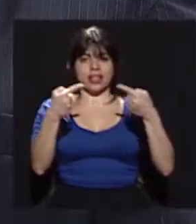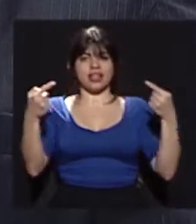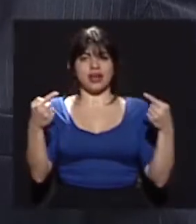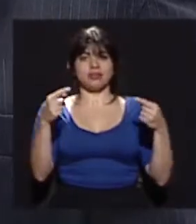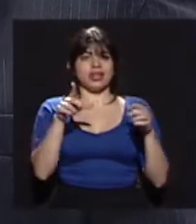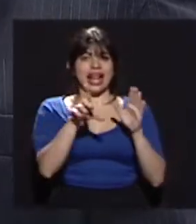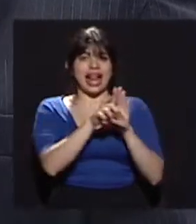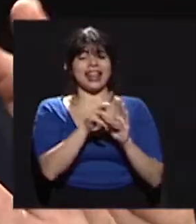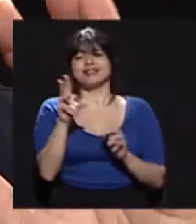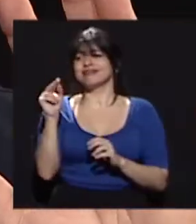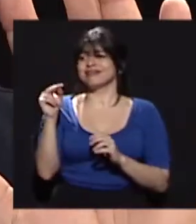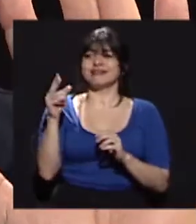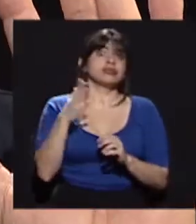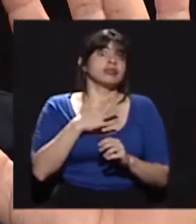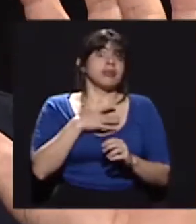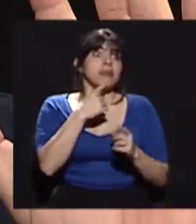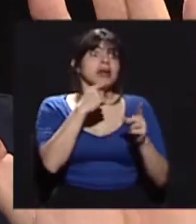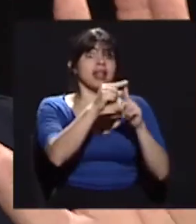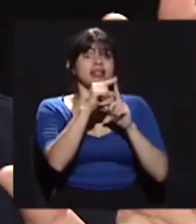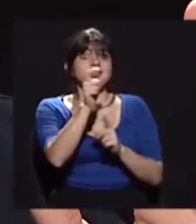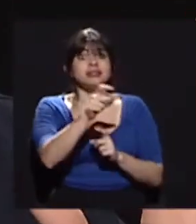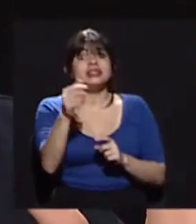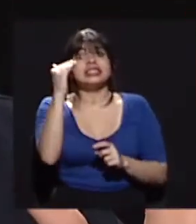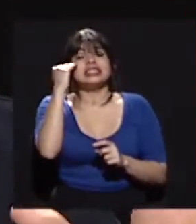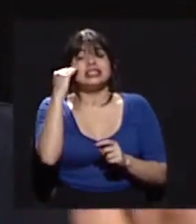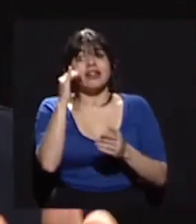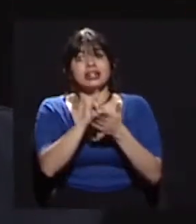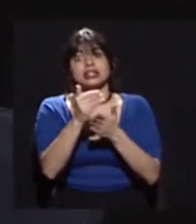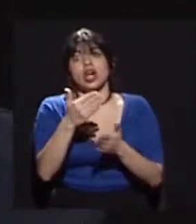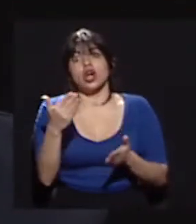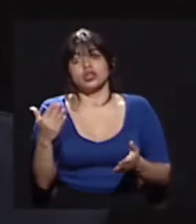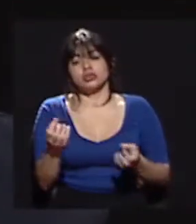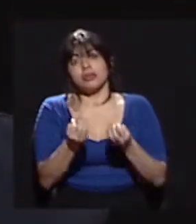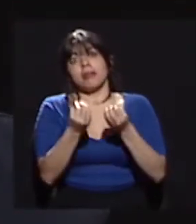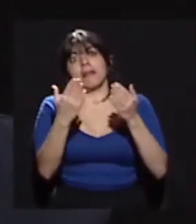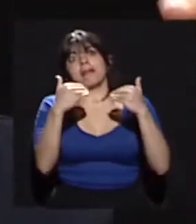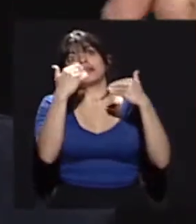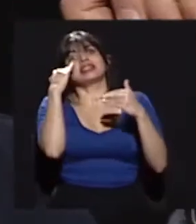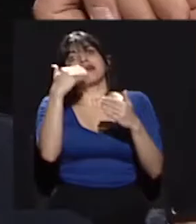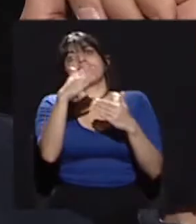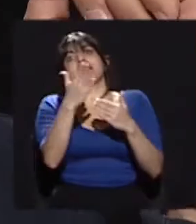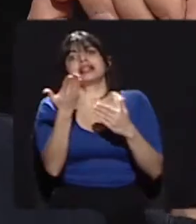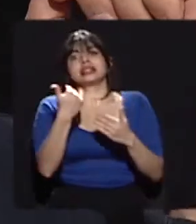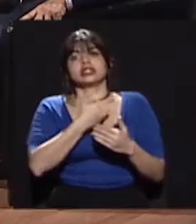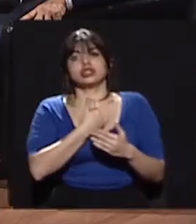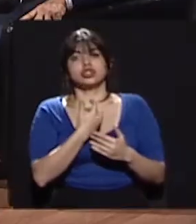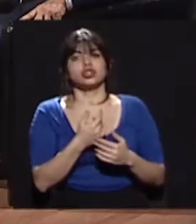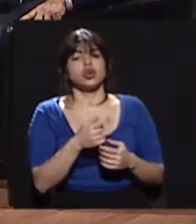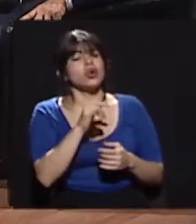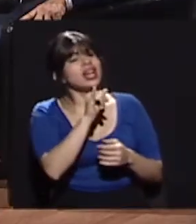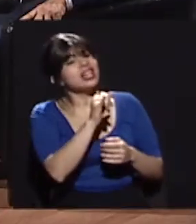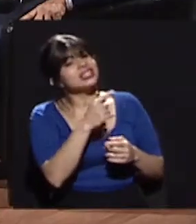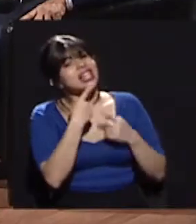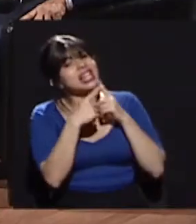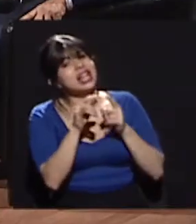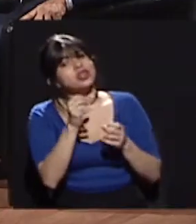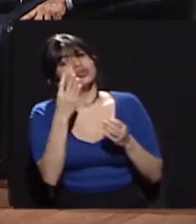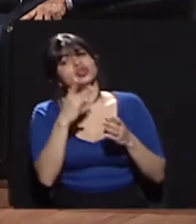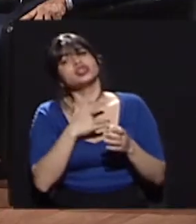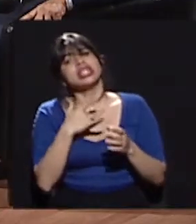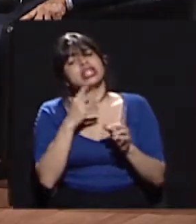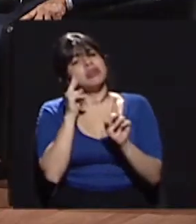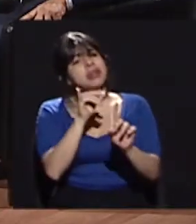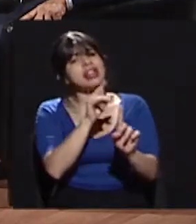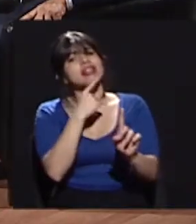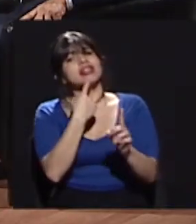yo creo que no me lo dicen quienes saben de estas cosas muchísimo más que yo y en ese mismo sentido ese decreto sería digámoslo así